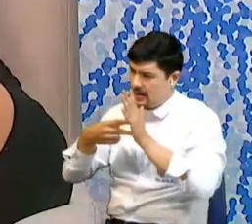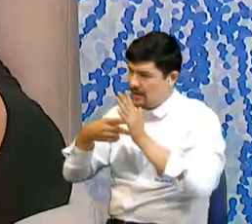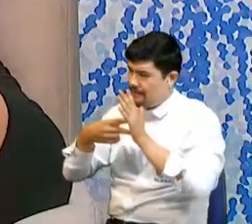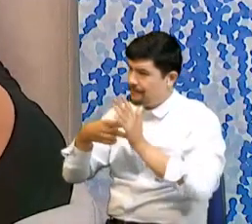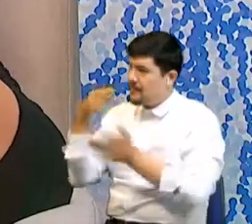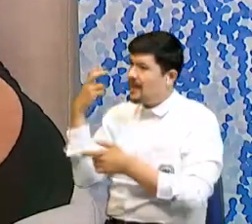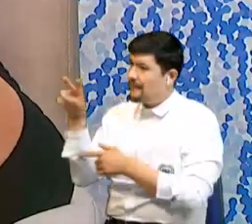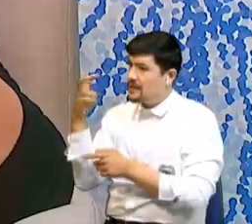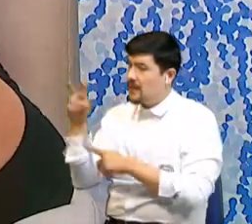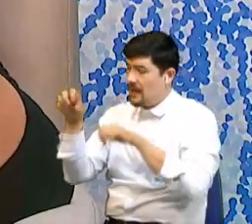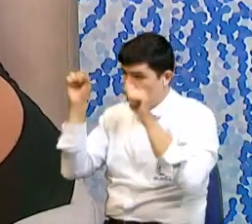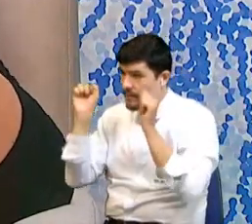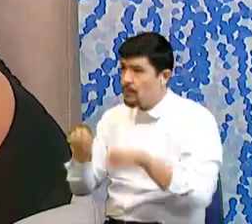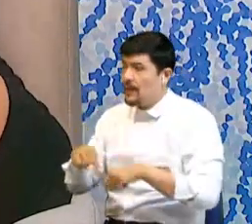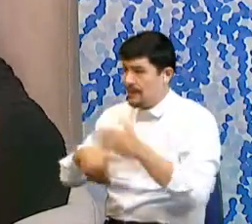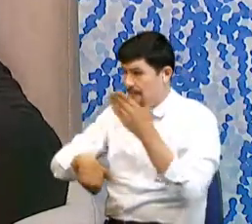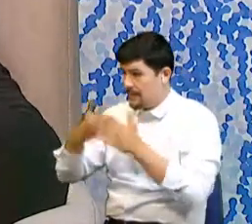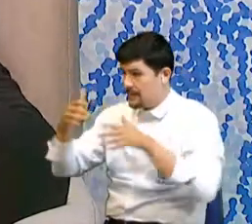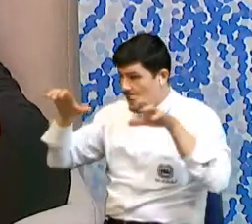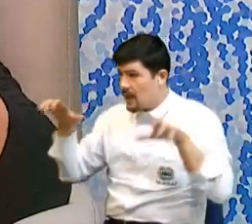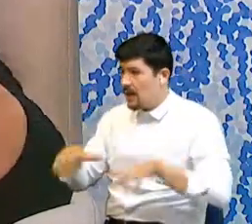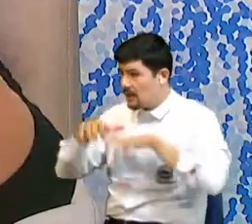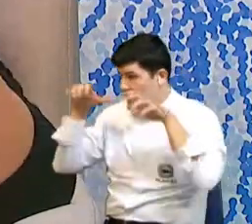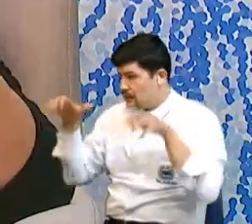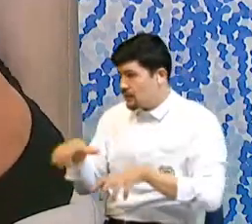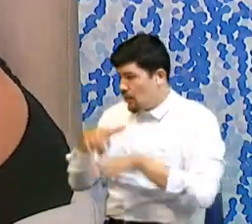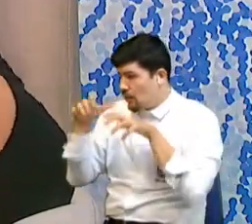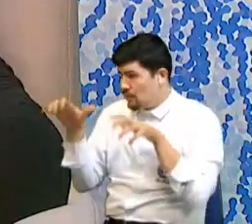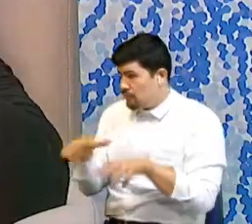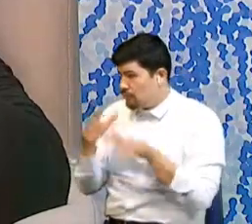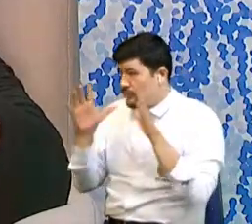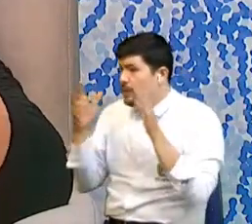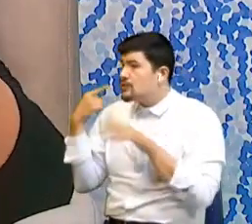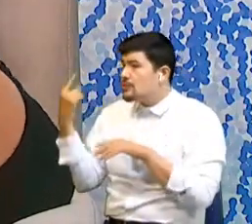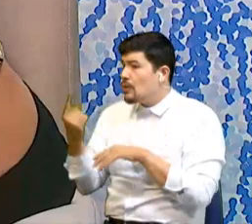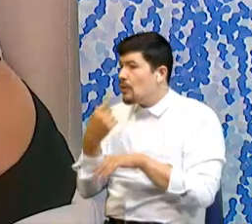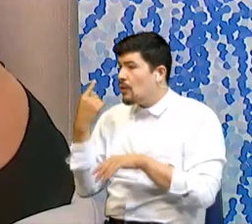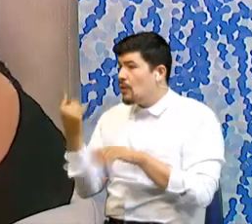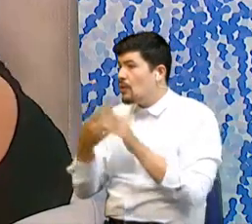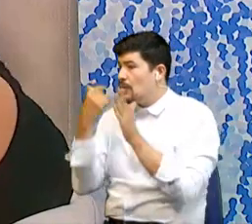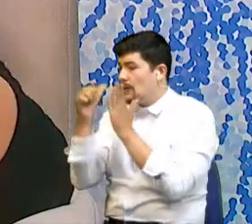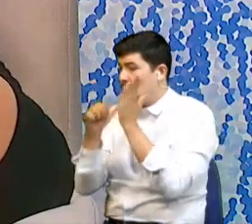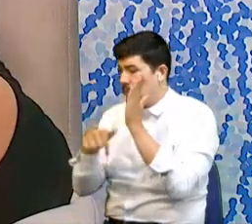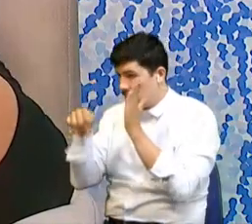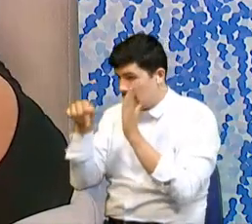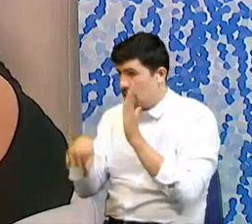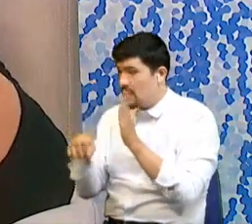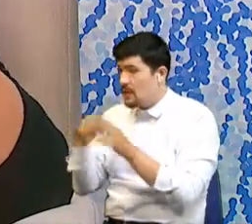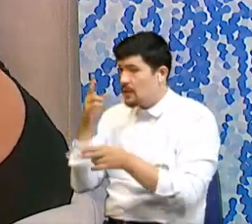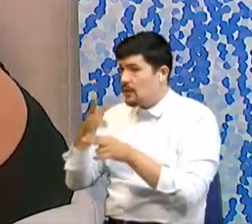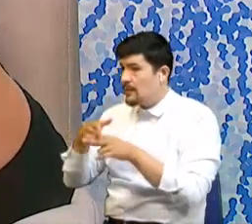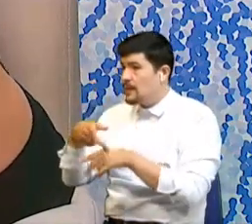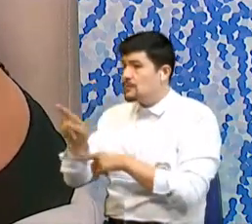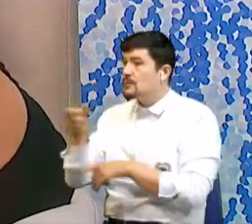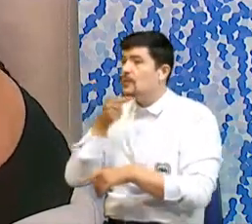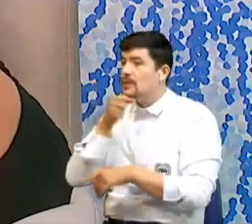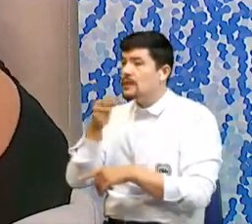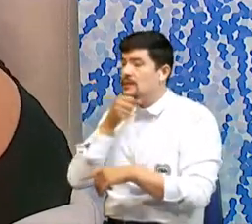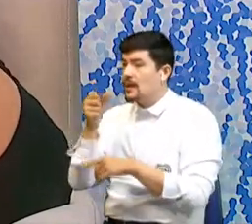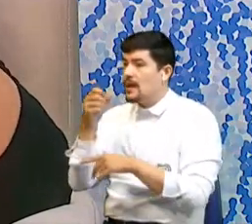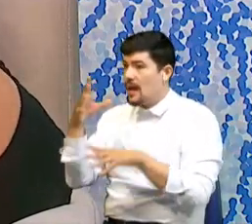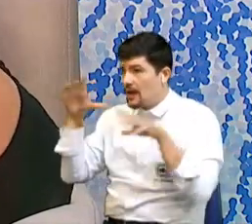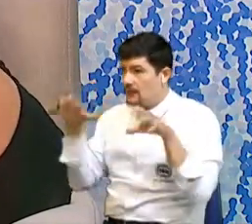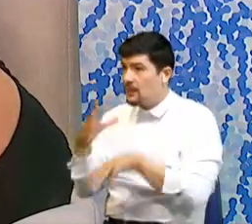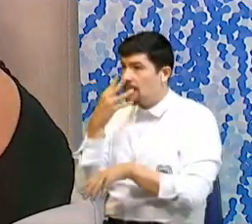fiscalía podría tomar acción de oficio tomando, digamos, del programa lo que se llama la noticia